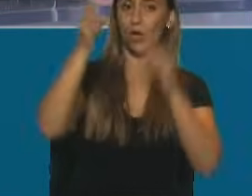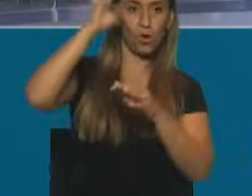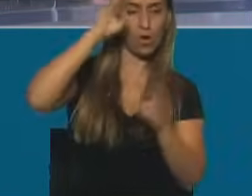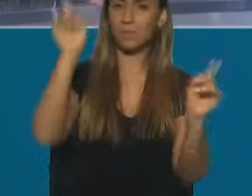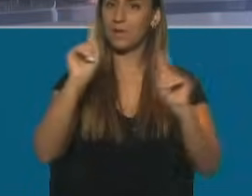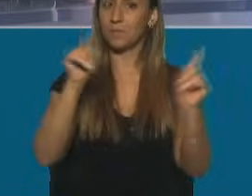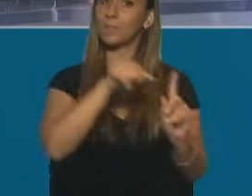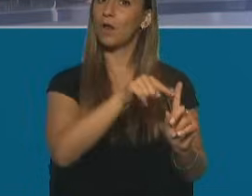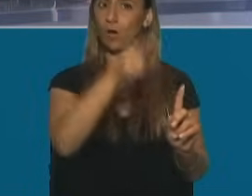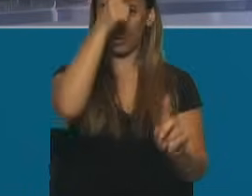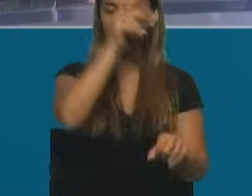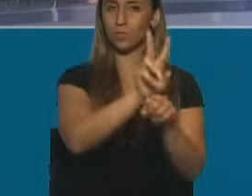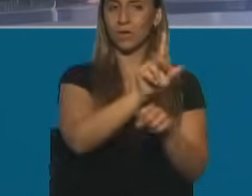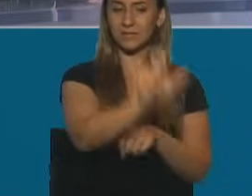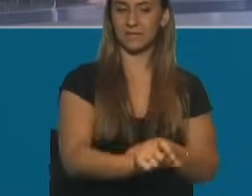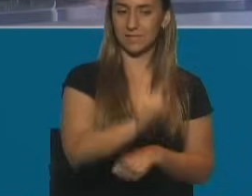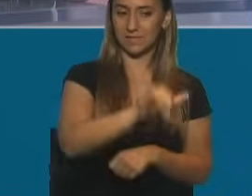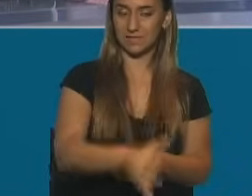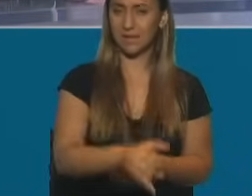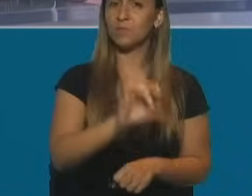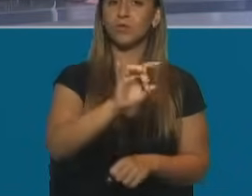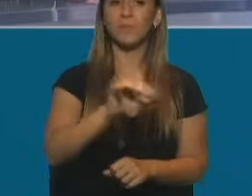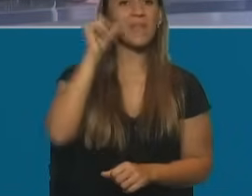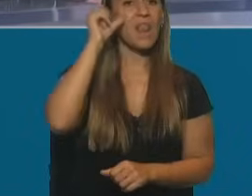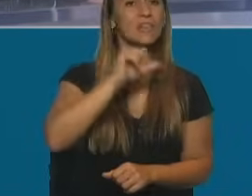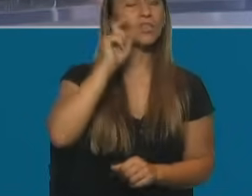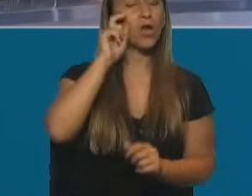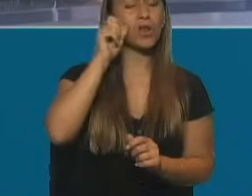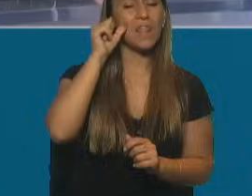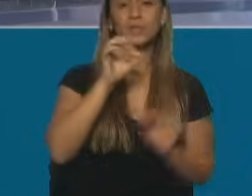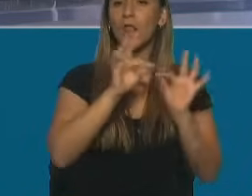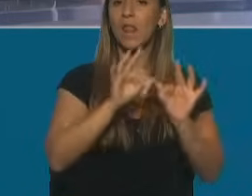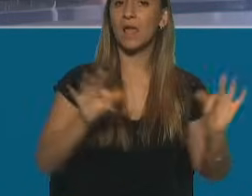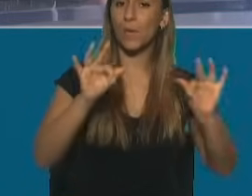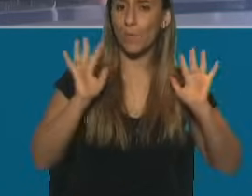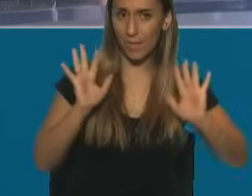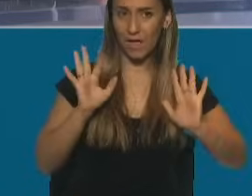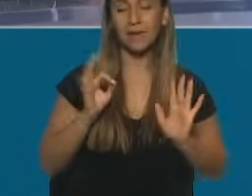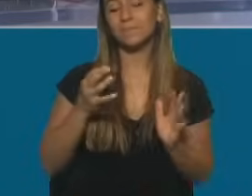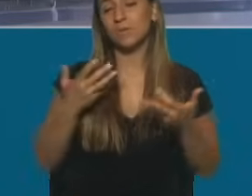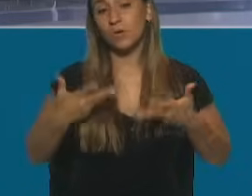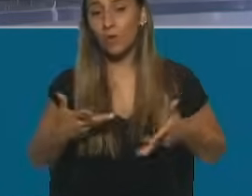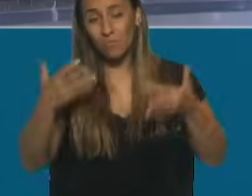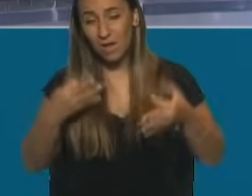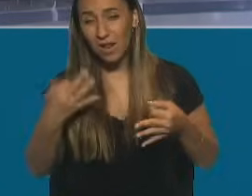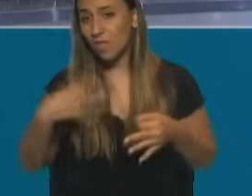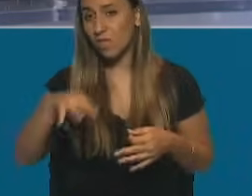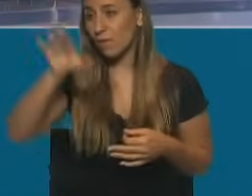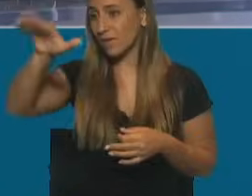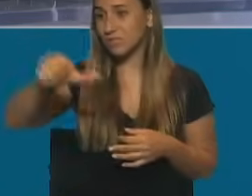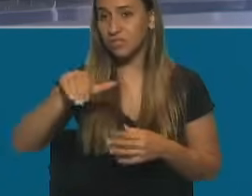principio el delito, insisto, es el de lesiones leves. En circunstancias normales debería ser indagado y puesto en